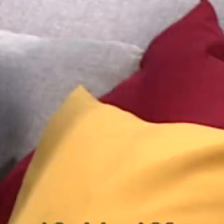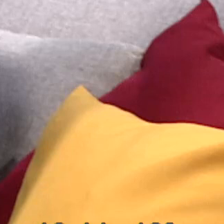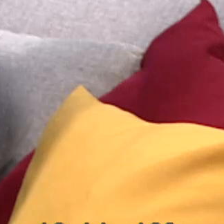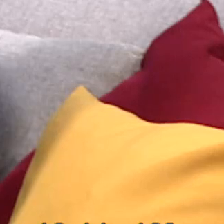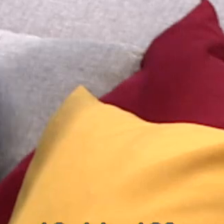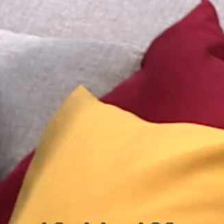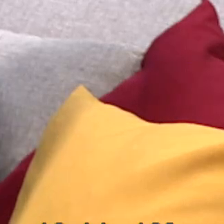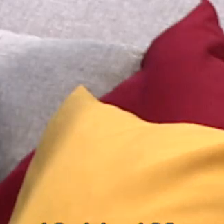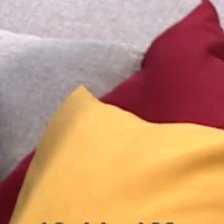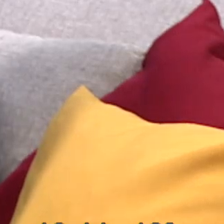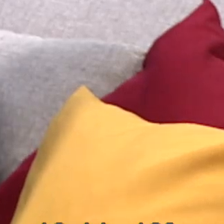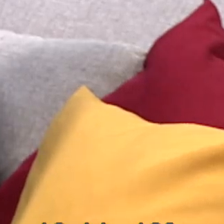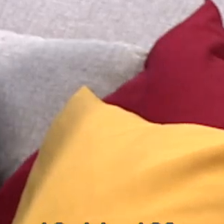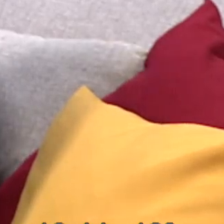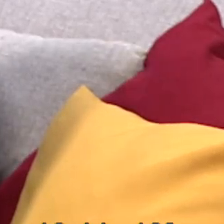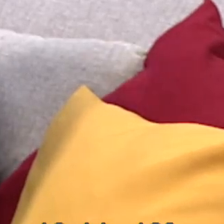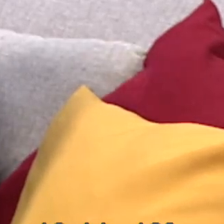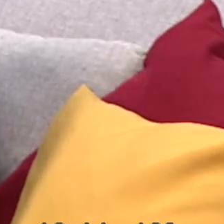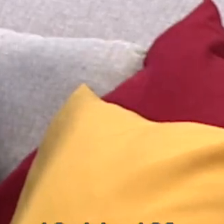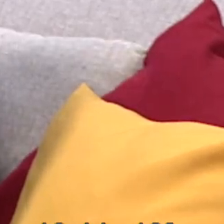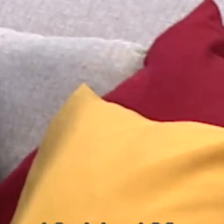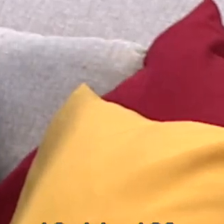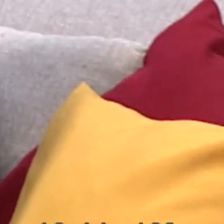el sol sobre la enredadera.